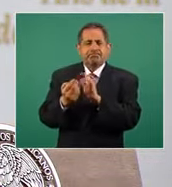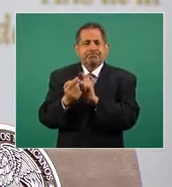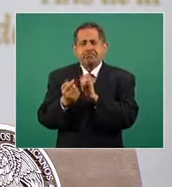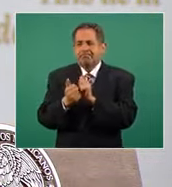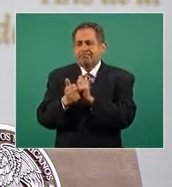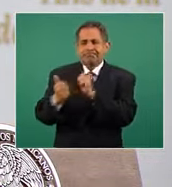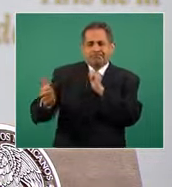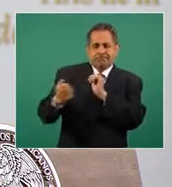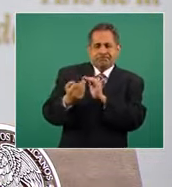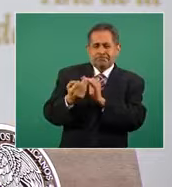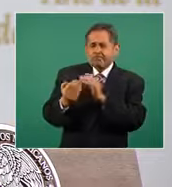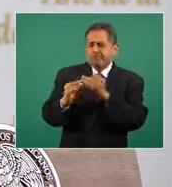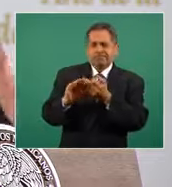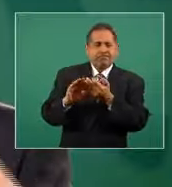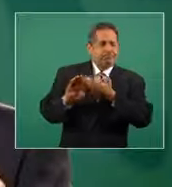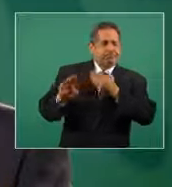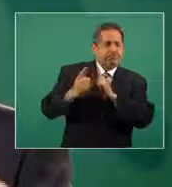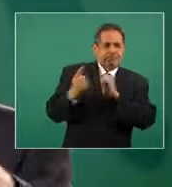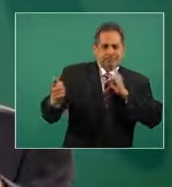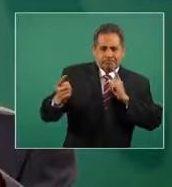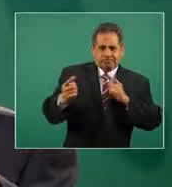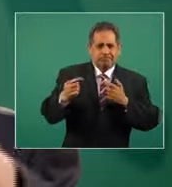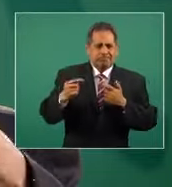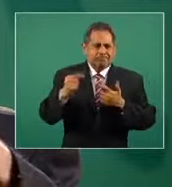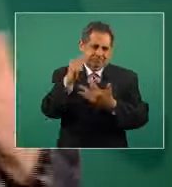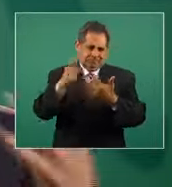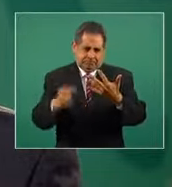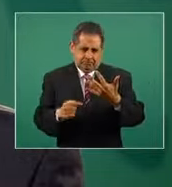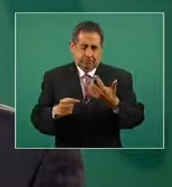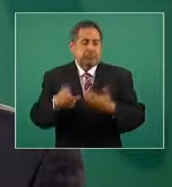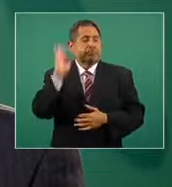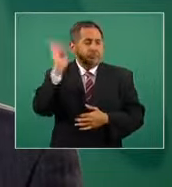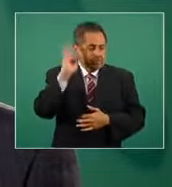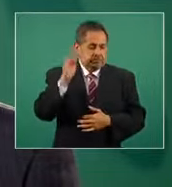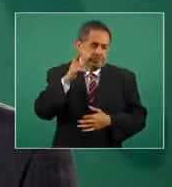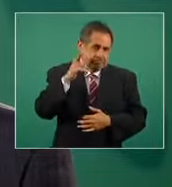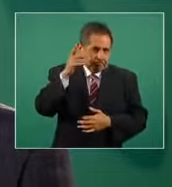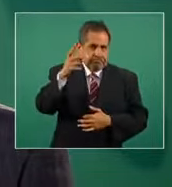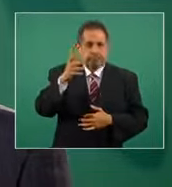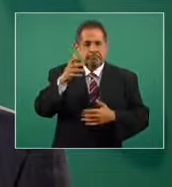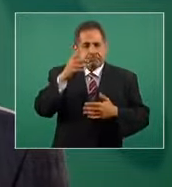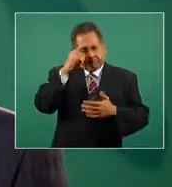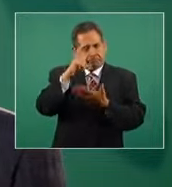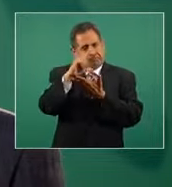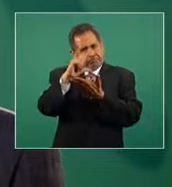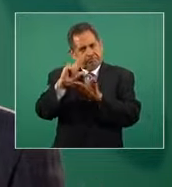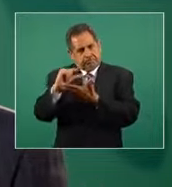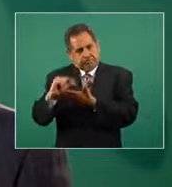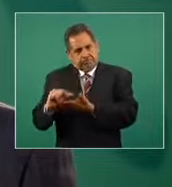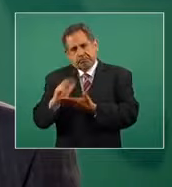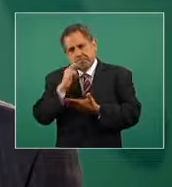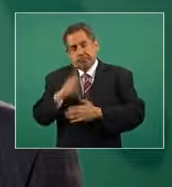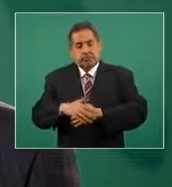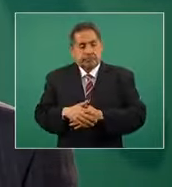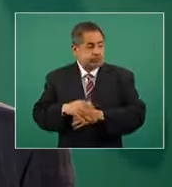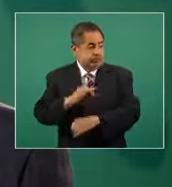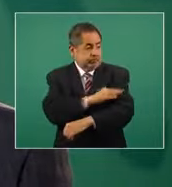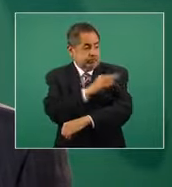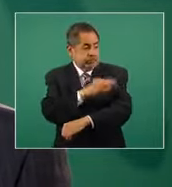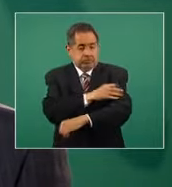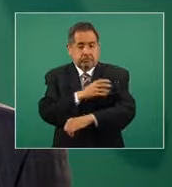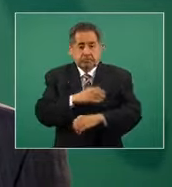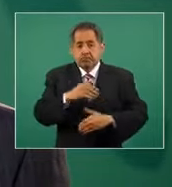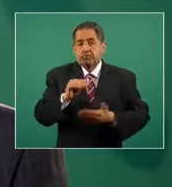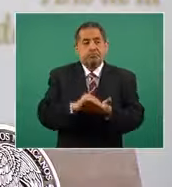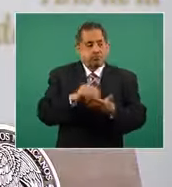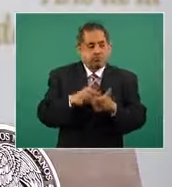distancia y en general las medidas preventivas, es posible que logremos ya mantener ese cambio para bien del país. La vacunación sigue, avanza en